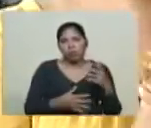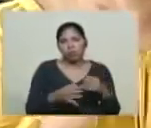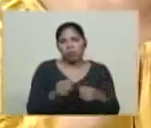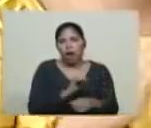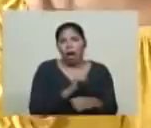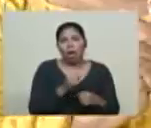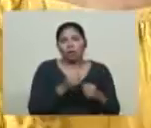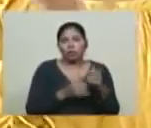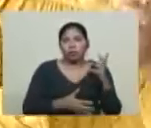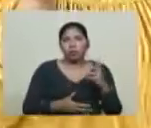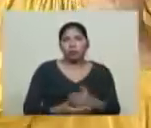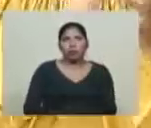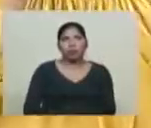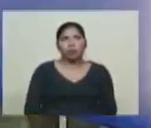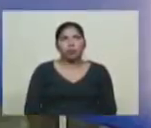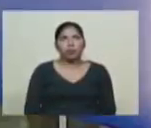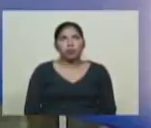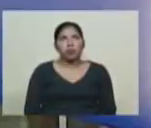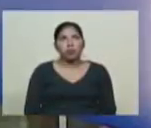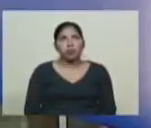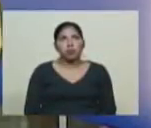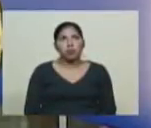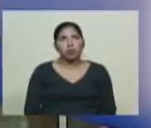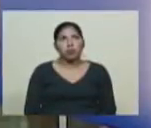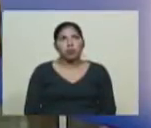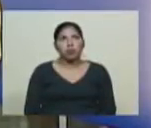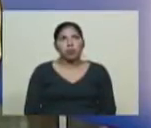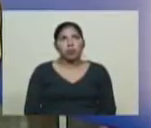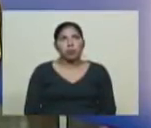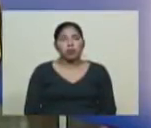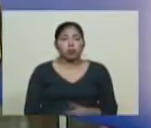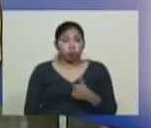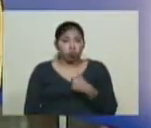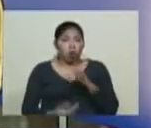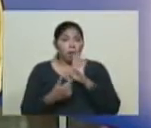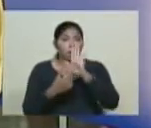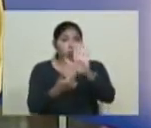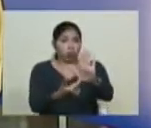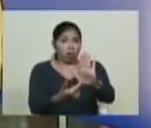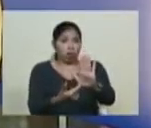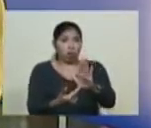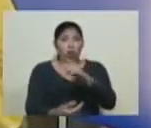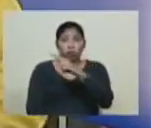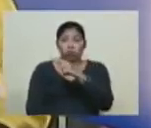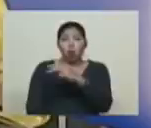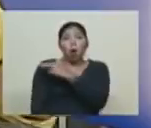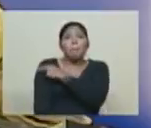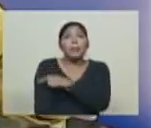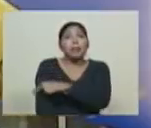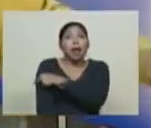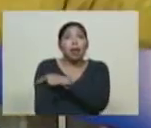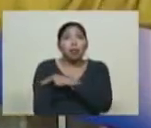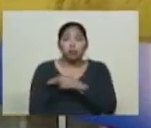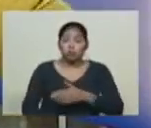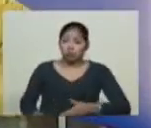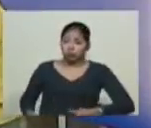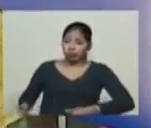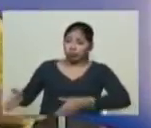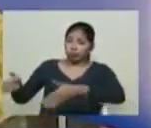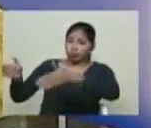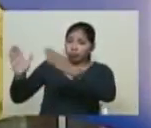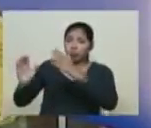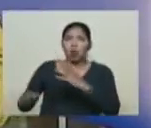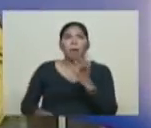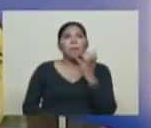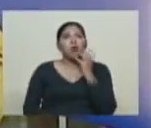que solo el Estado puede. Y lo voy a demostrar aquí, este es un hospital. ¿Podría el